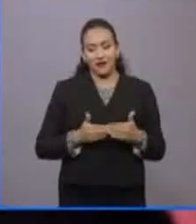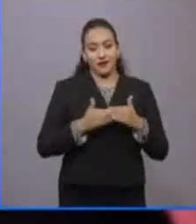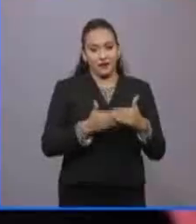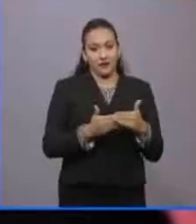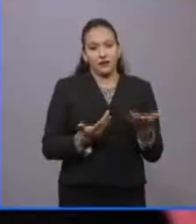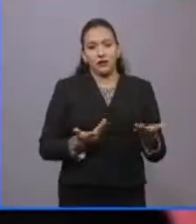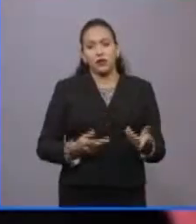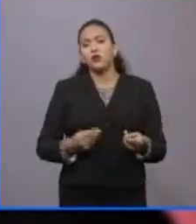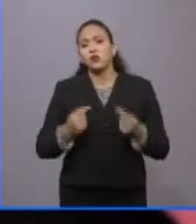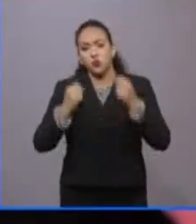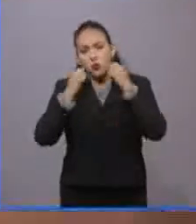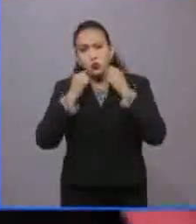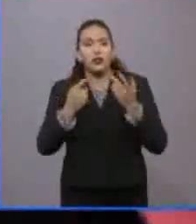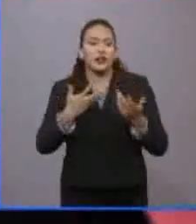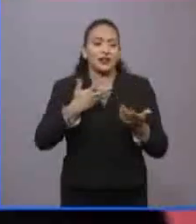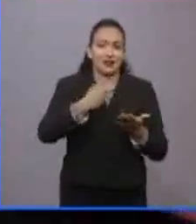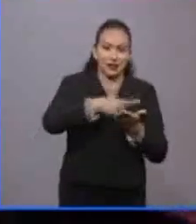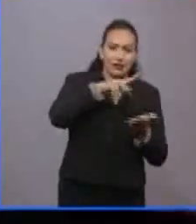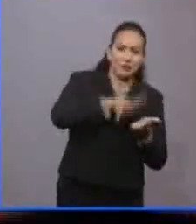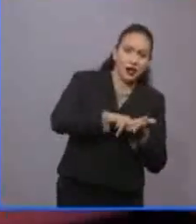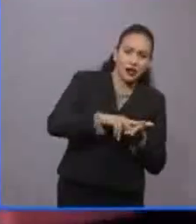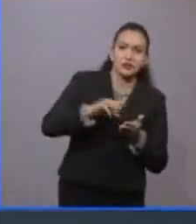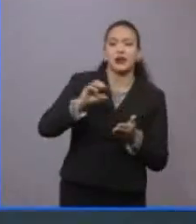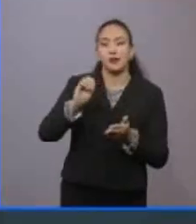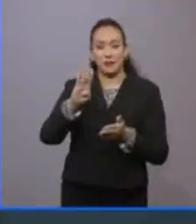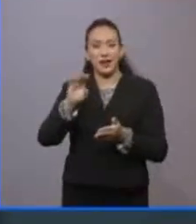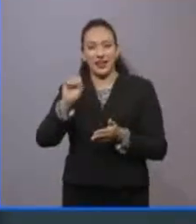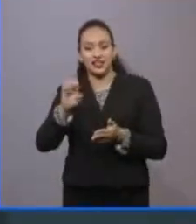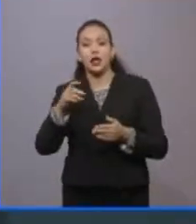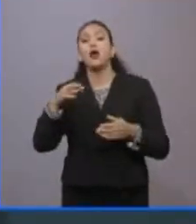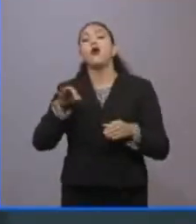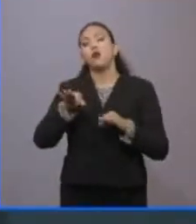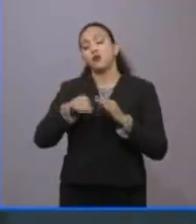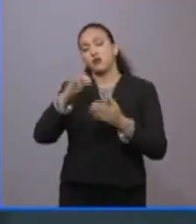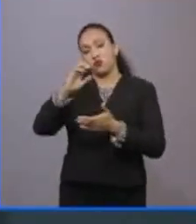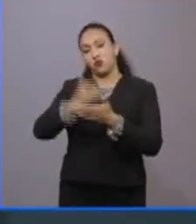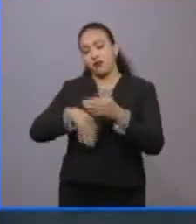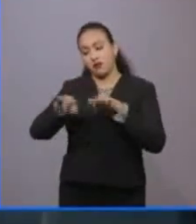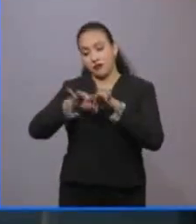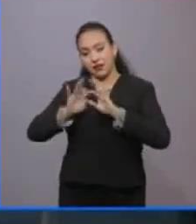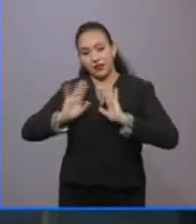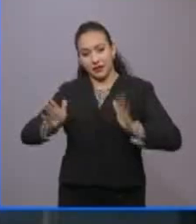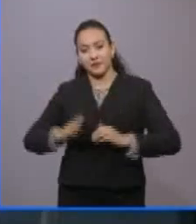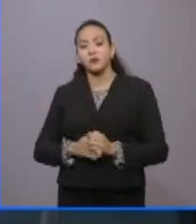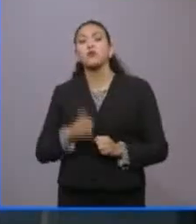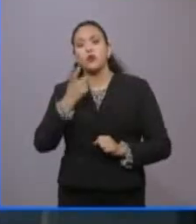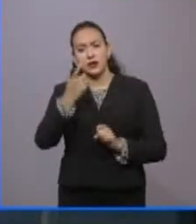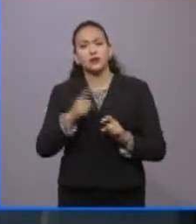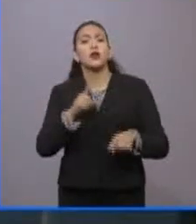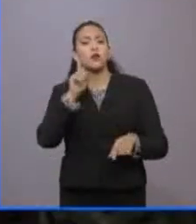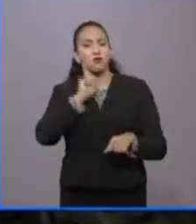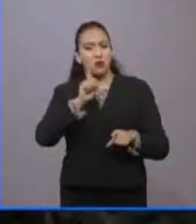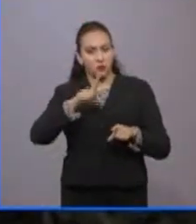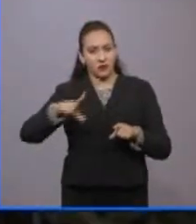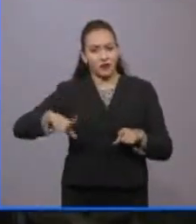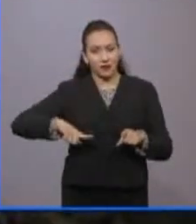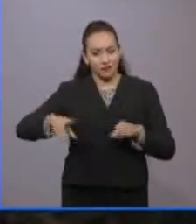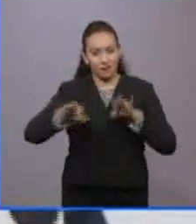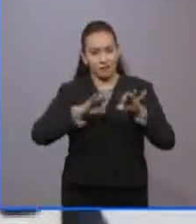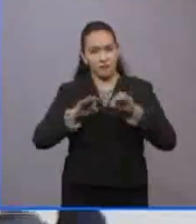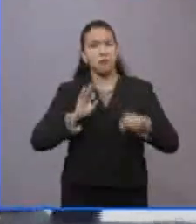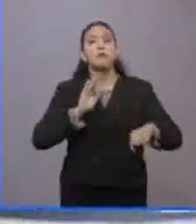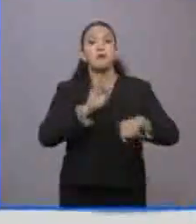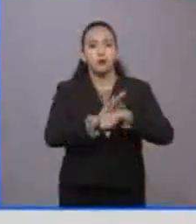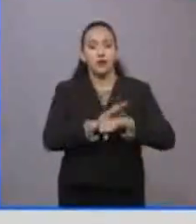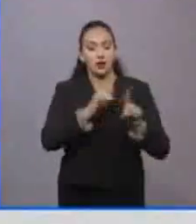entre nombramiento de base y de confianza. Por este motivo se concedió la protección de la justicia a una servidora pública con el fin de